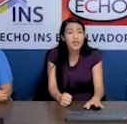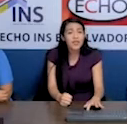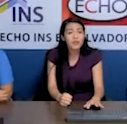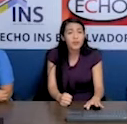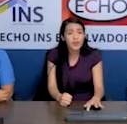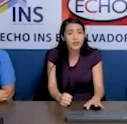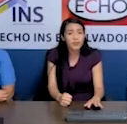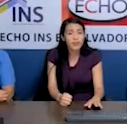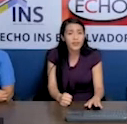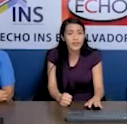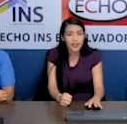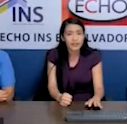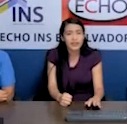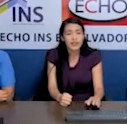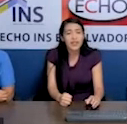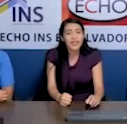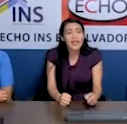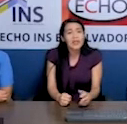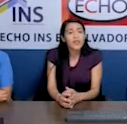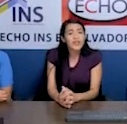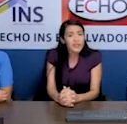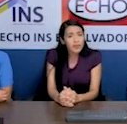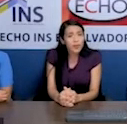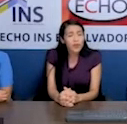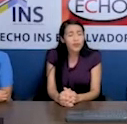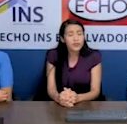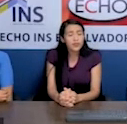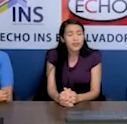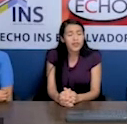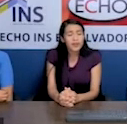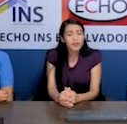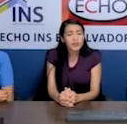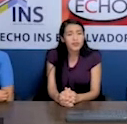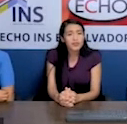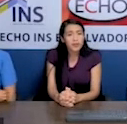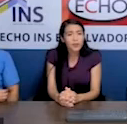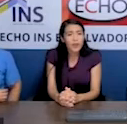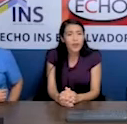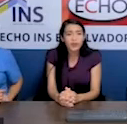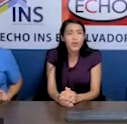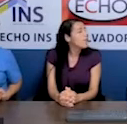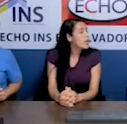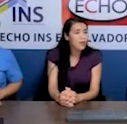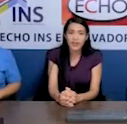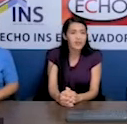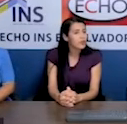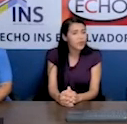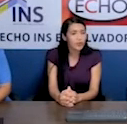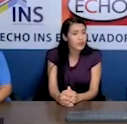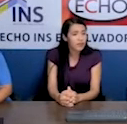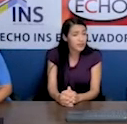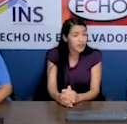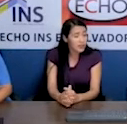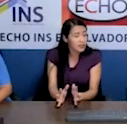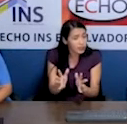aportar información pertinente. El objetivo cuando tratamos este síndrome, uno es la mejoría del